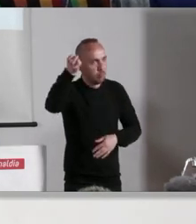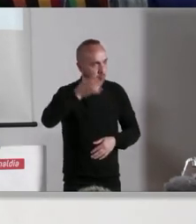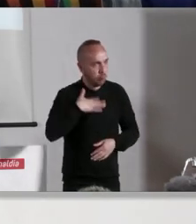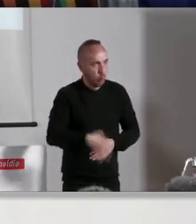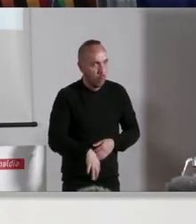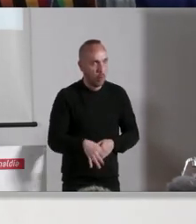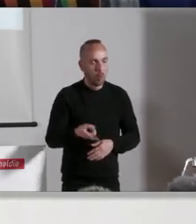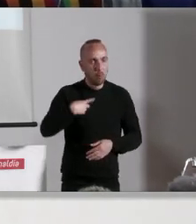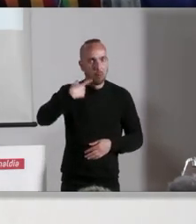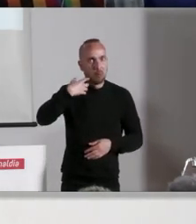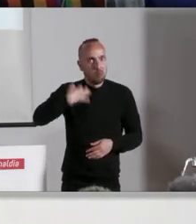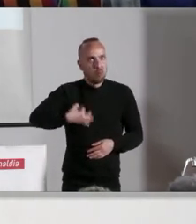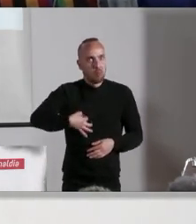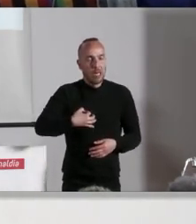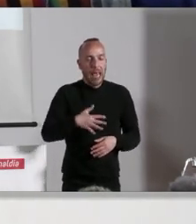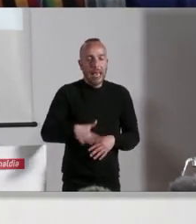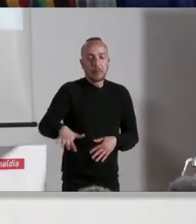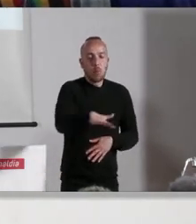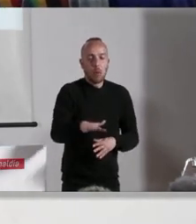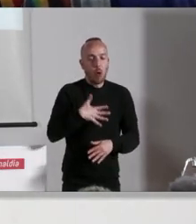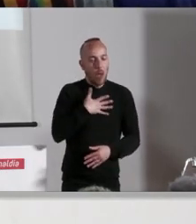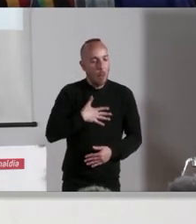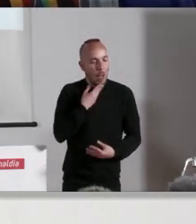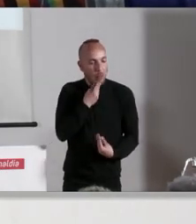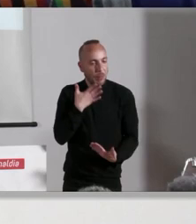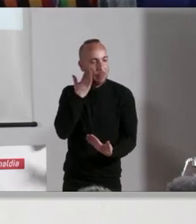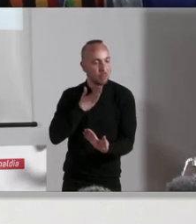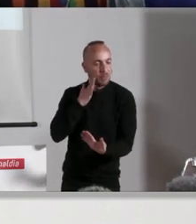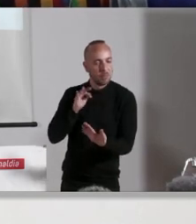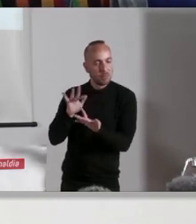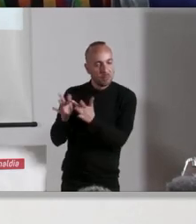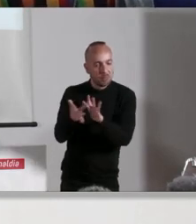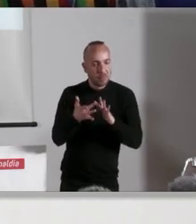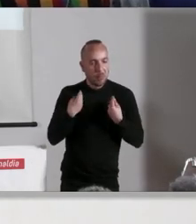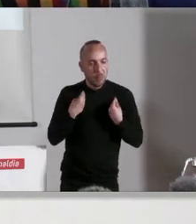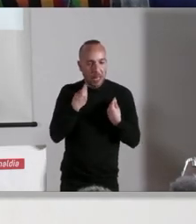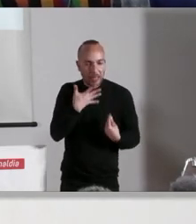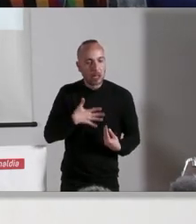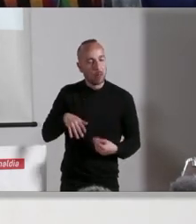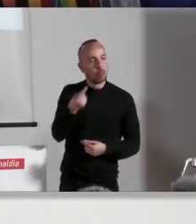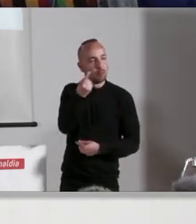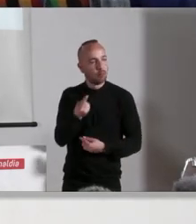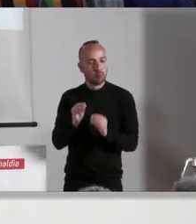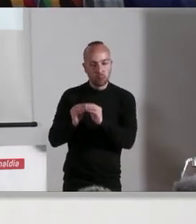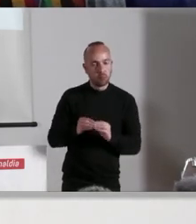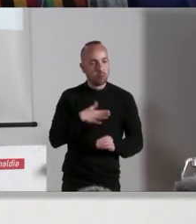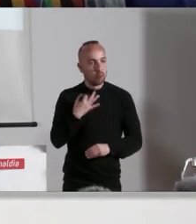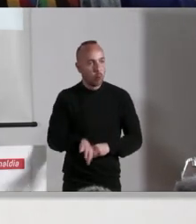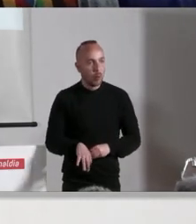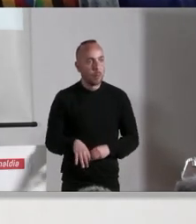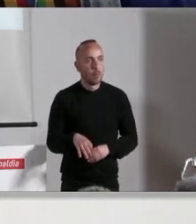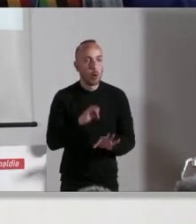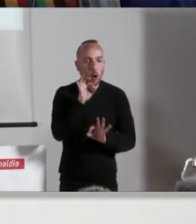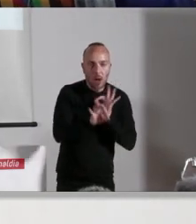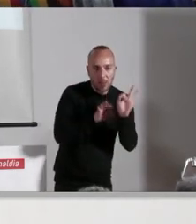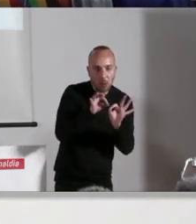que podemos diseñar espacios amables y pensados para el bienestar de todos sus habitantes. Confiamos en que a través de la organización y el apoyo